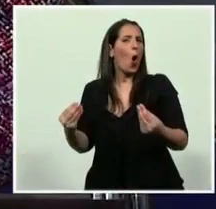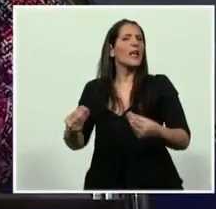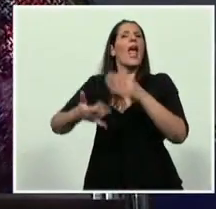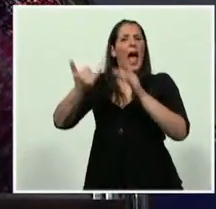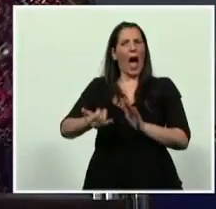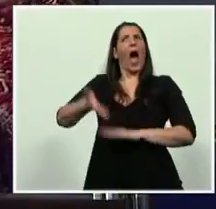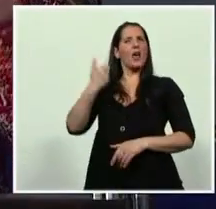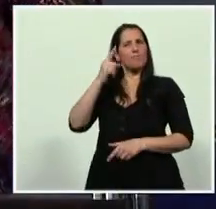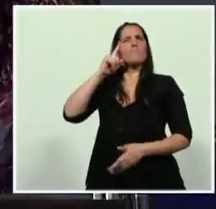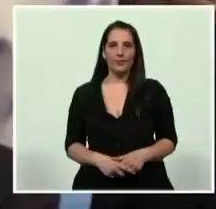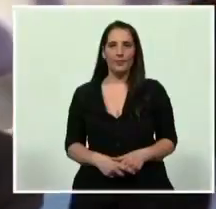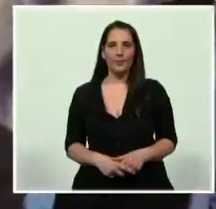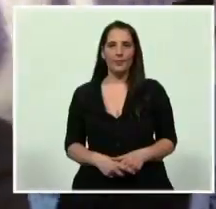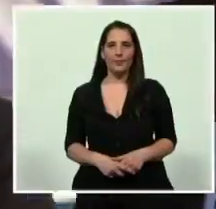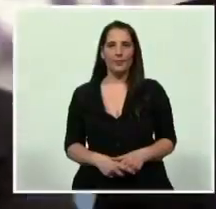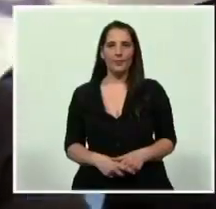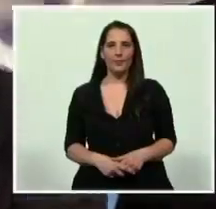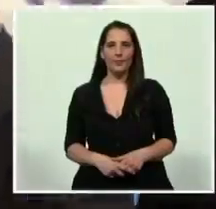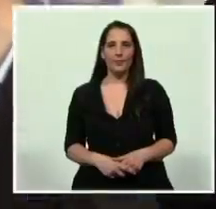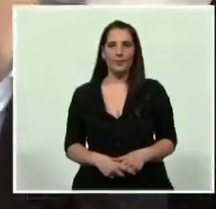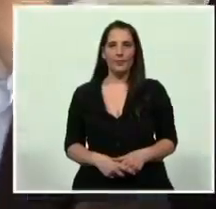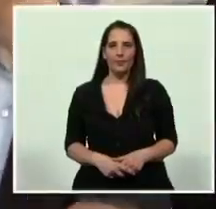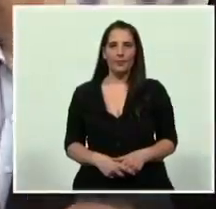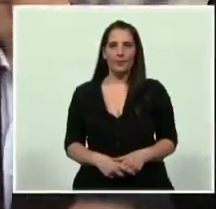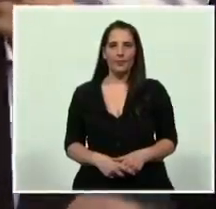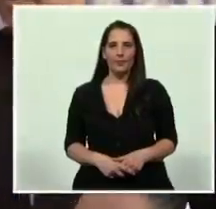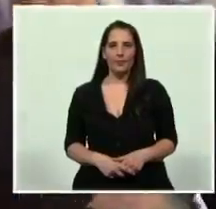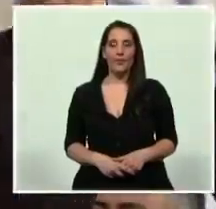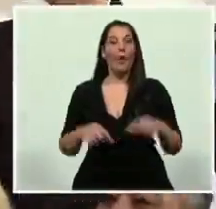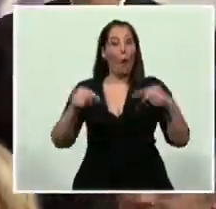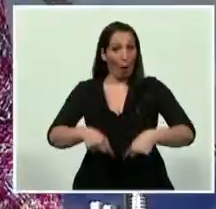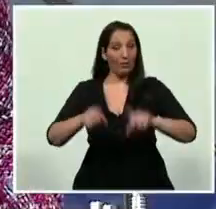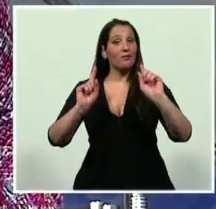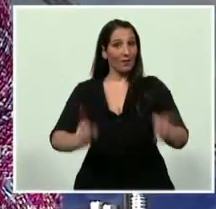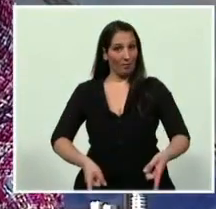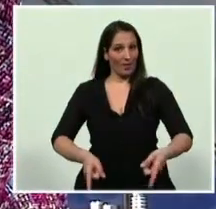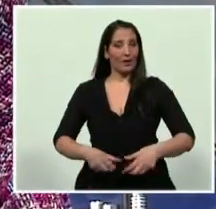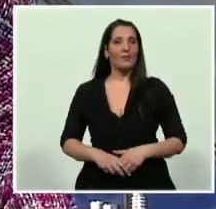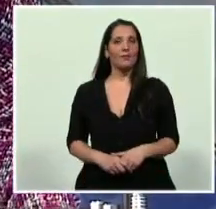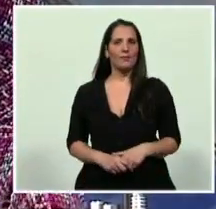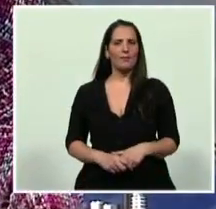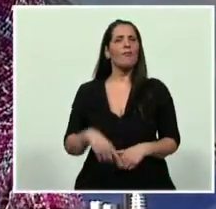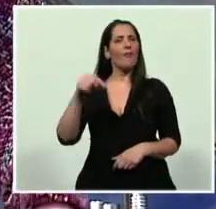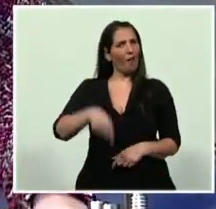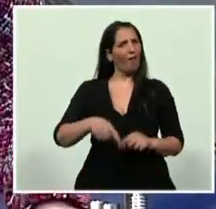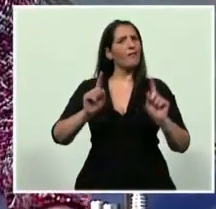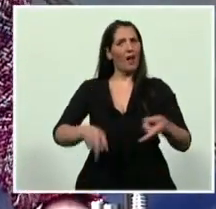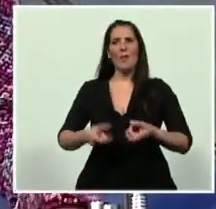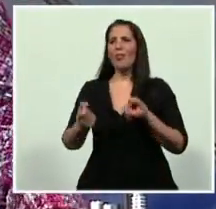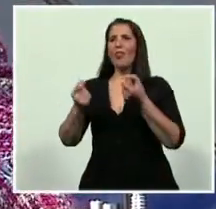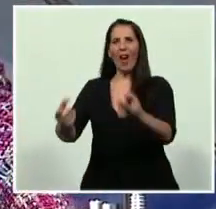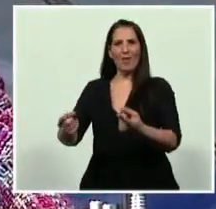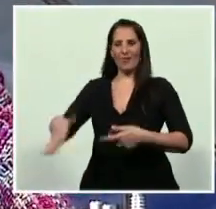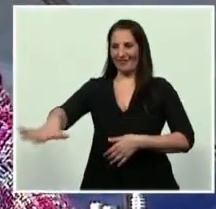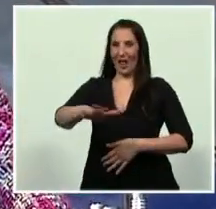política de recuperación y de inversión. Hoy también le dejamos aquí a La